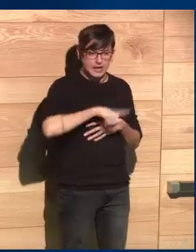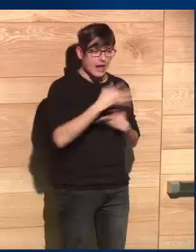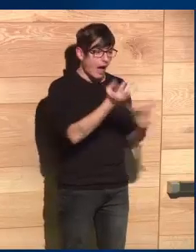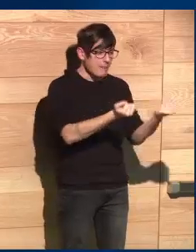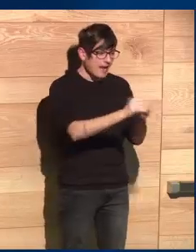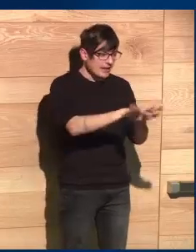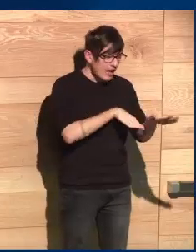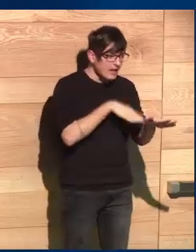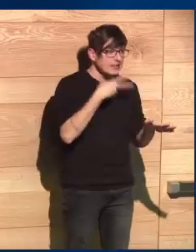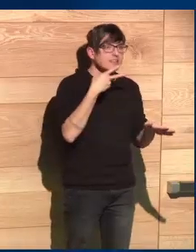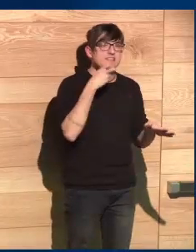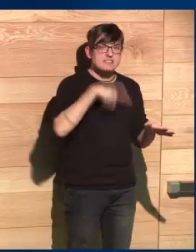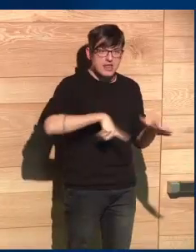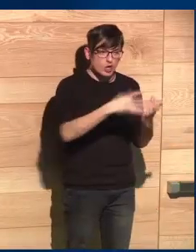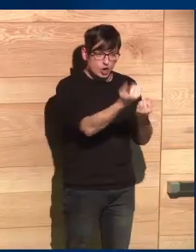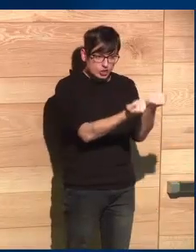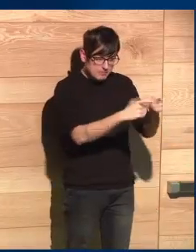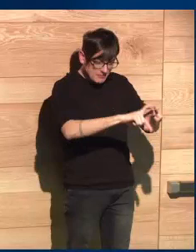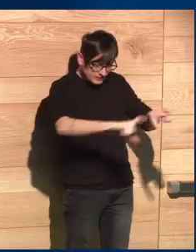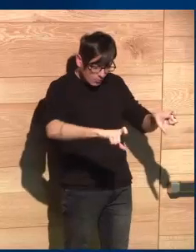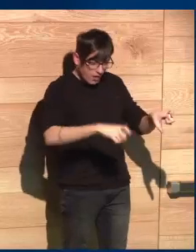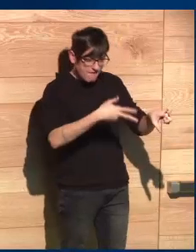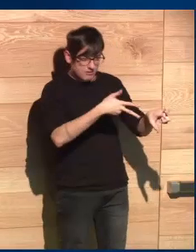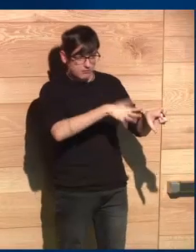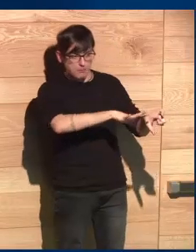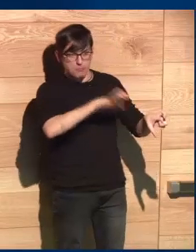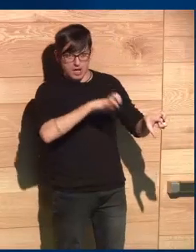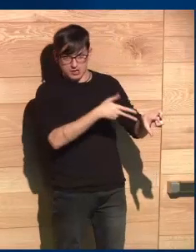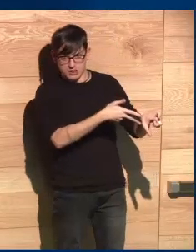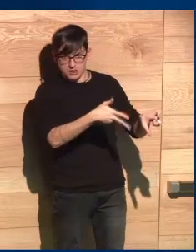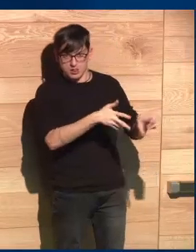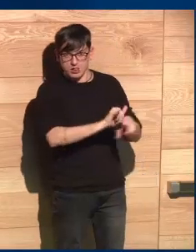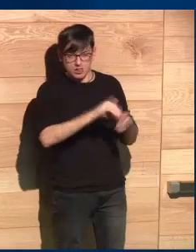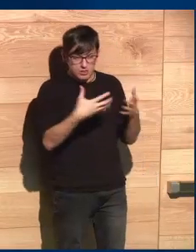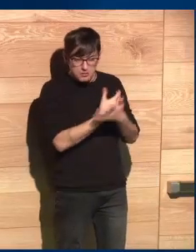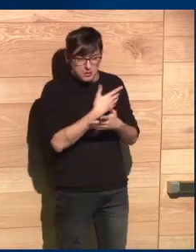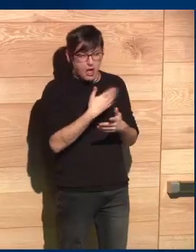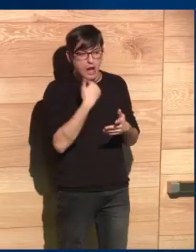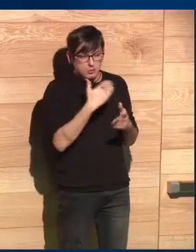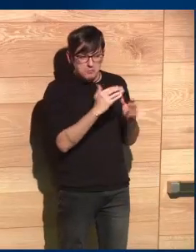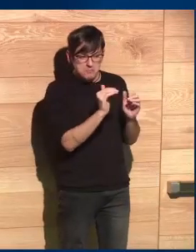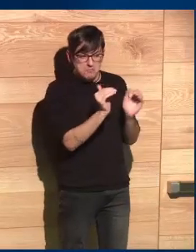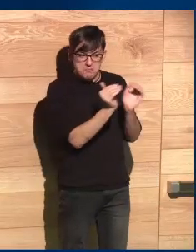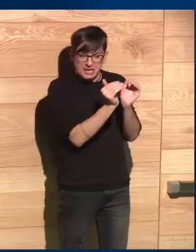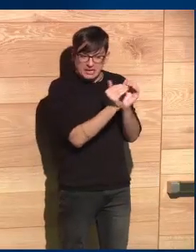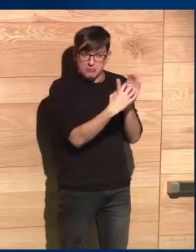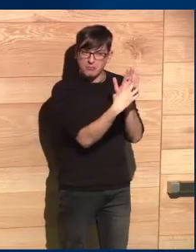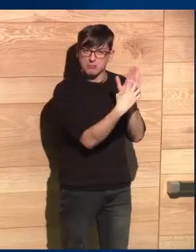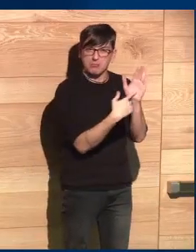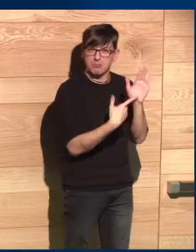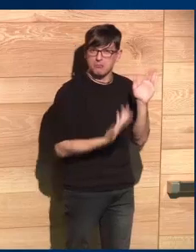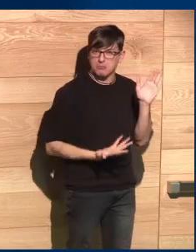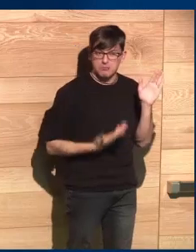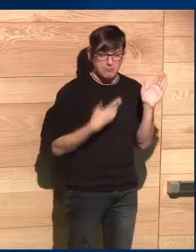registrando matrículas de coche. Una cosa tan pequeña y aparentemente tan, no